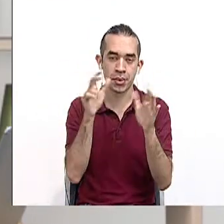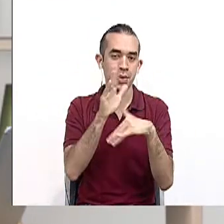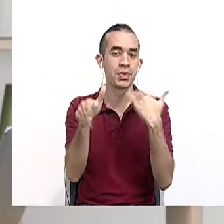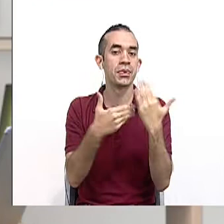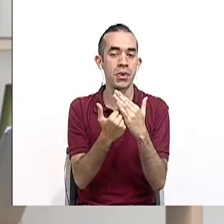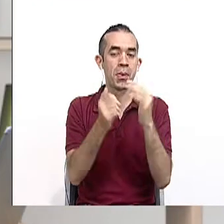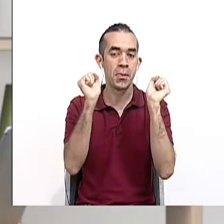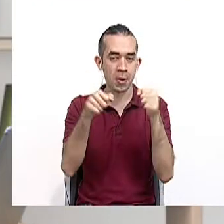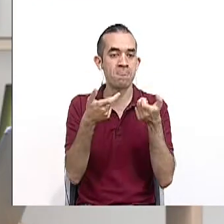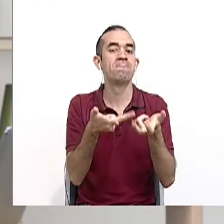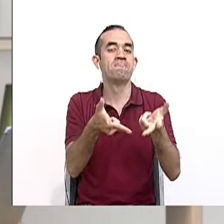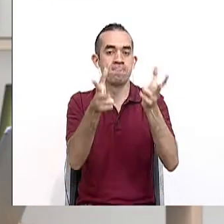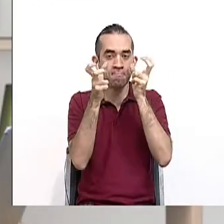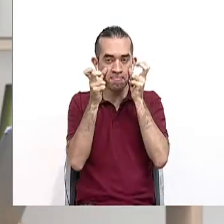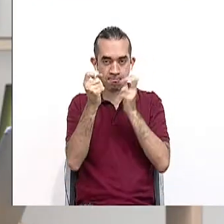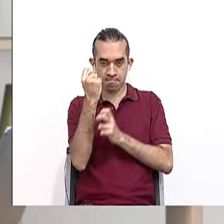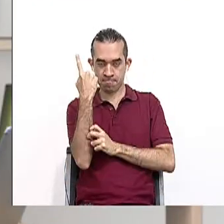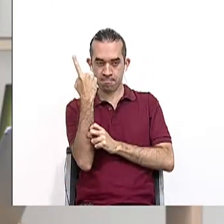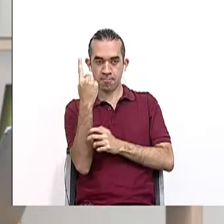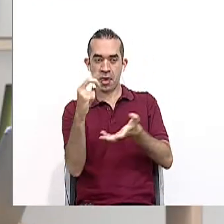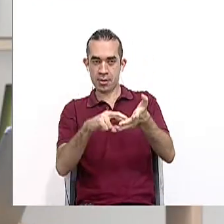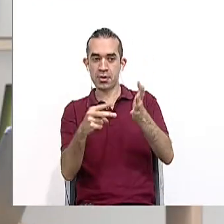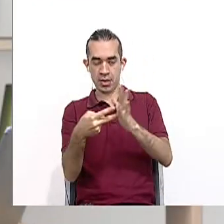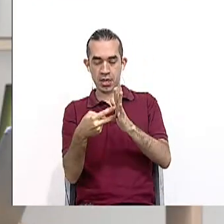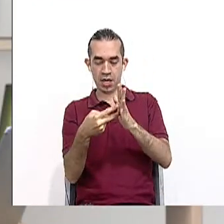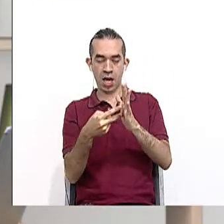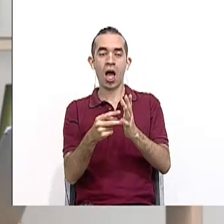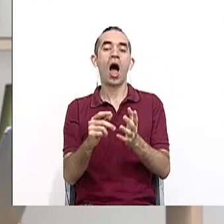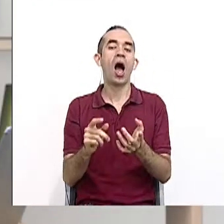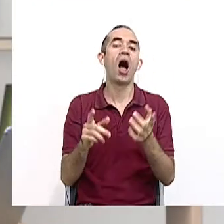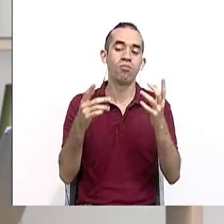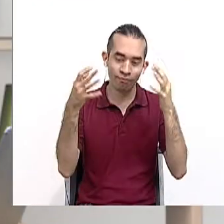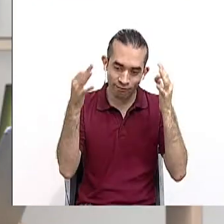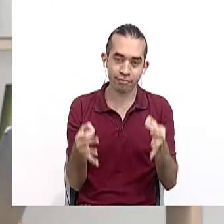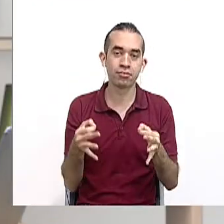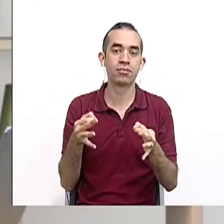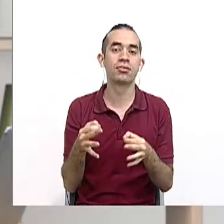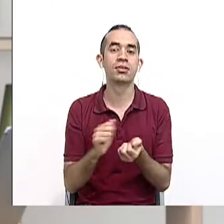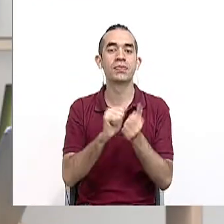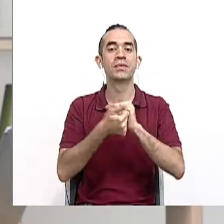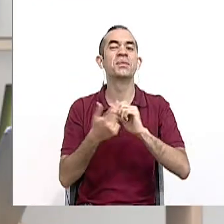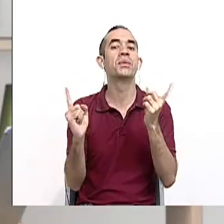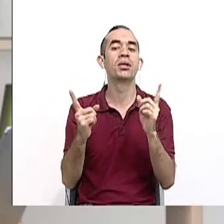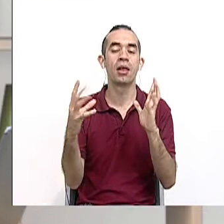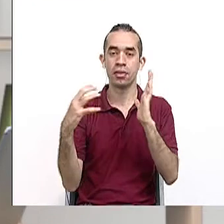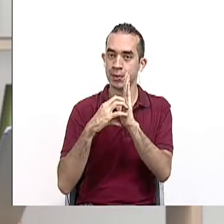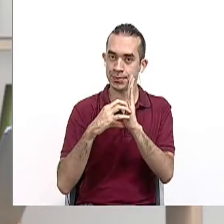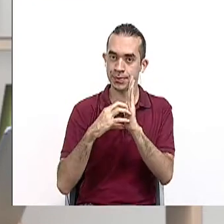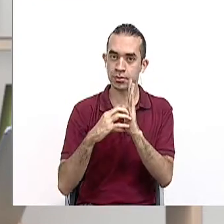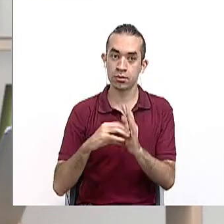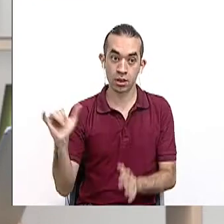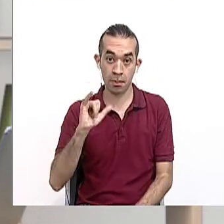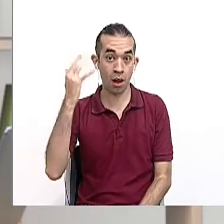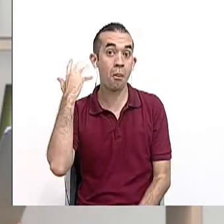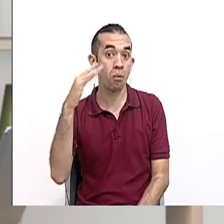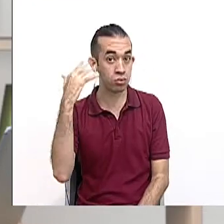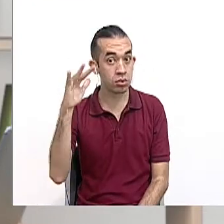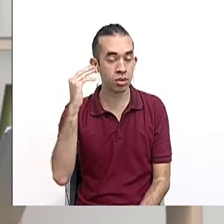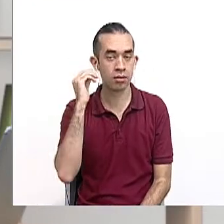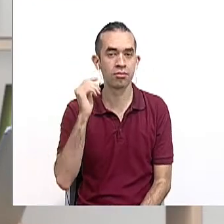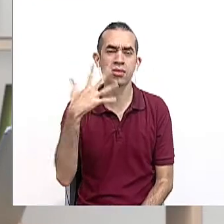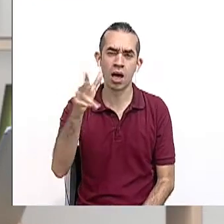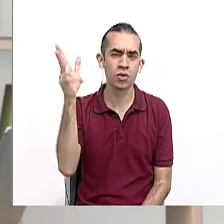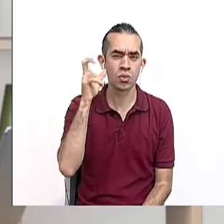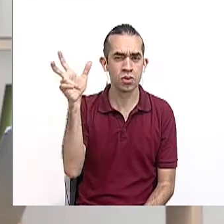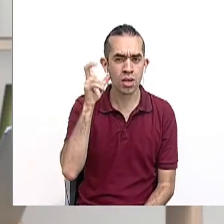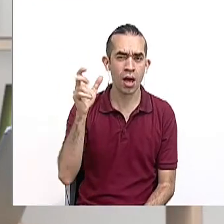interpretar, darle un significado, se convierte en un texto. Todo, incluso la música. Ustedes escucharon el